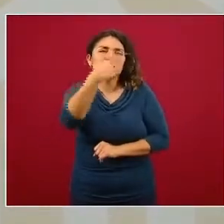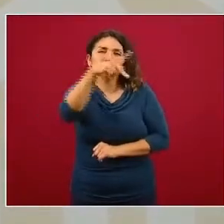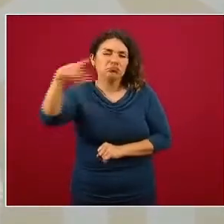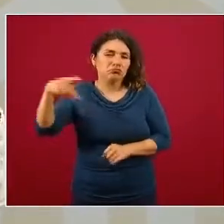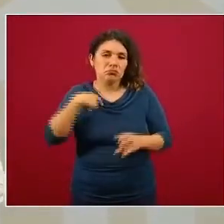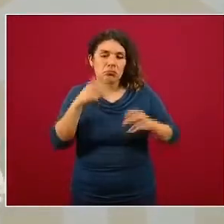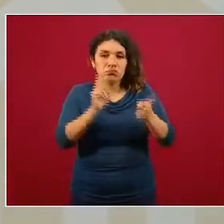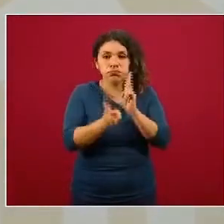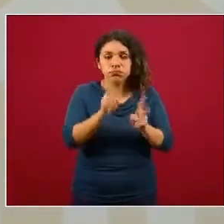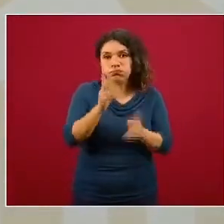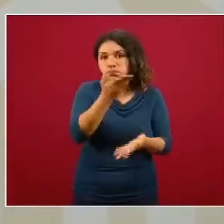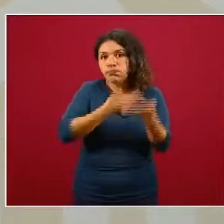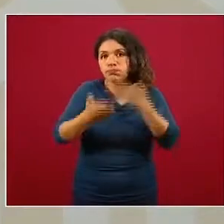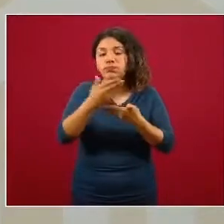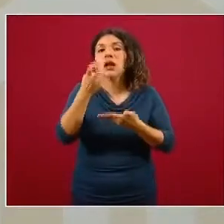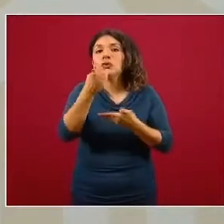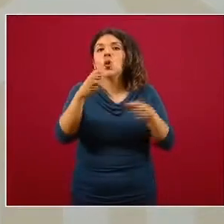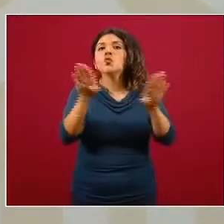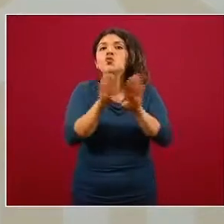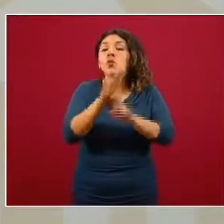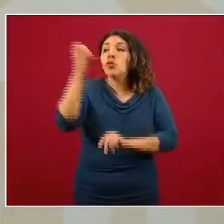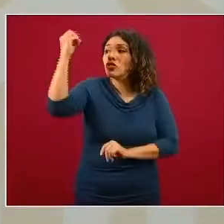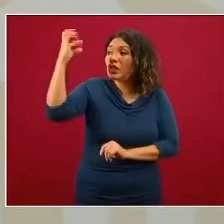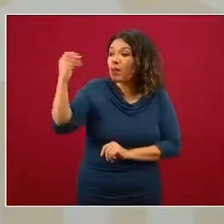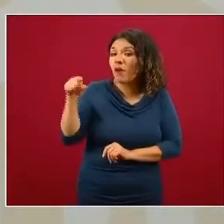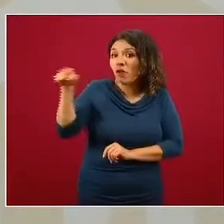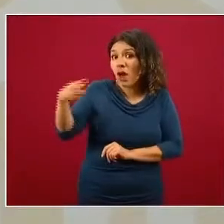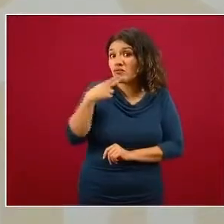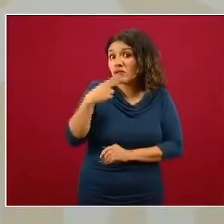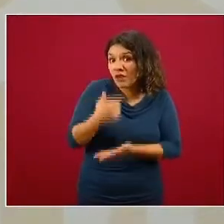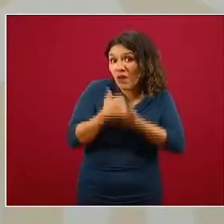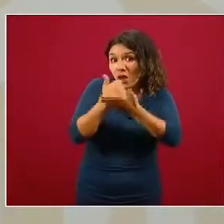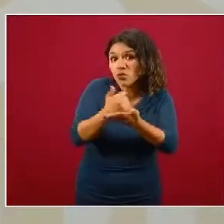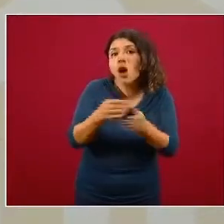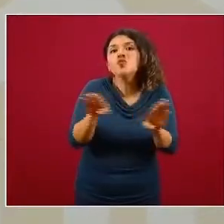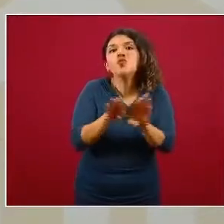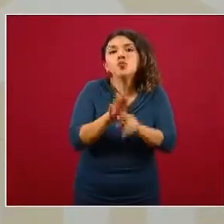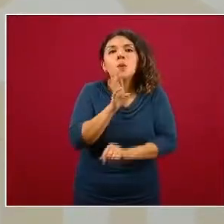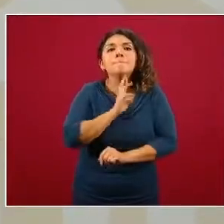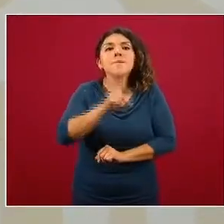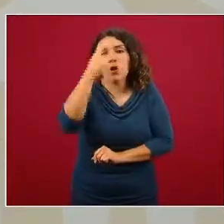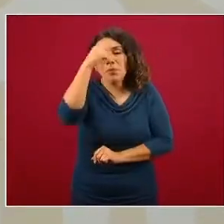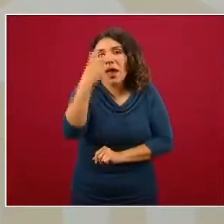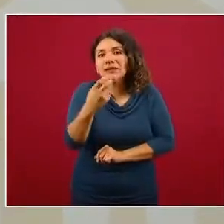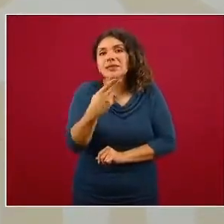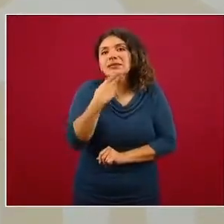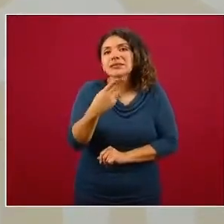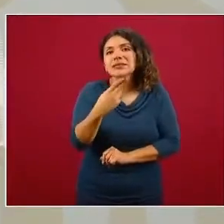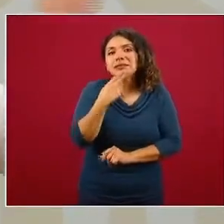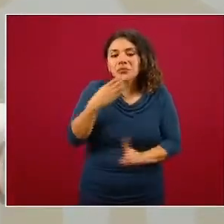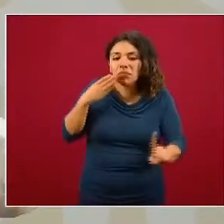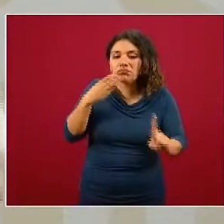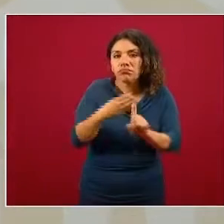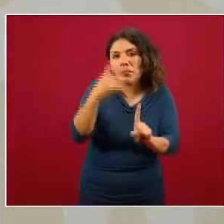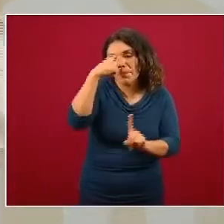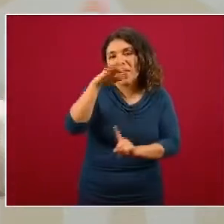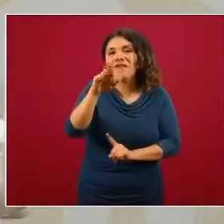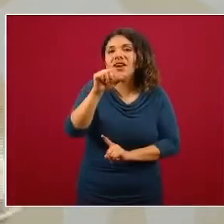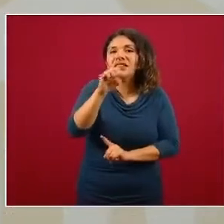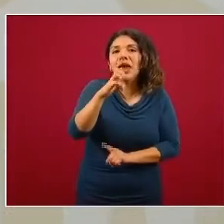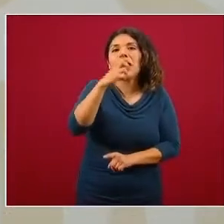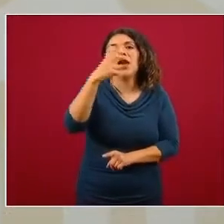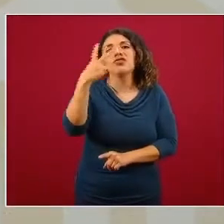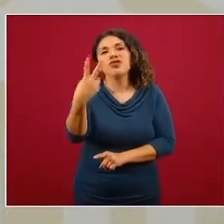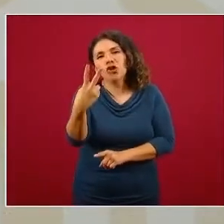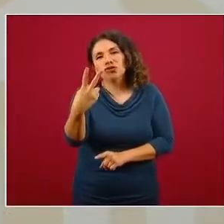nacionales, precisamente cómo el semáforo puede ayudar mejor a este propósito de la fase B o la